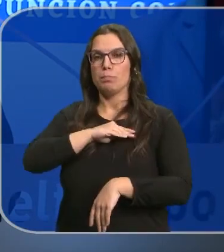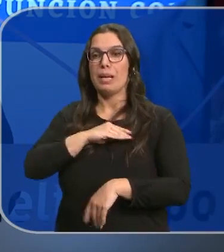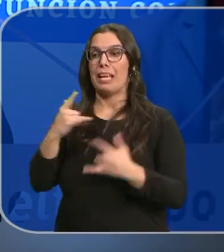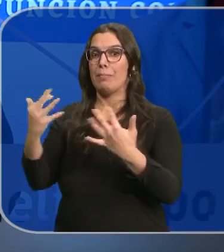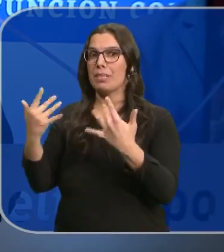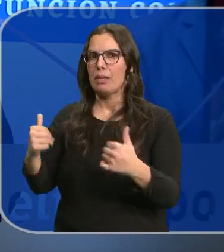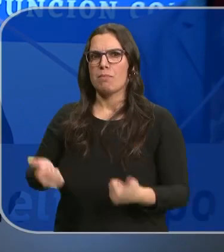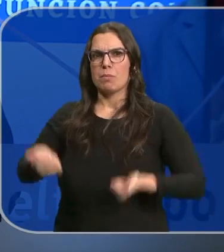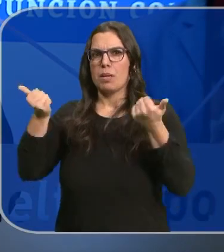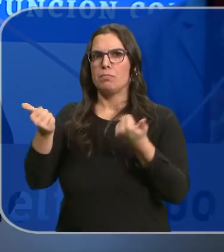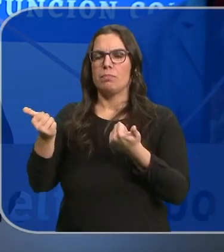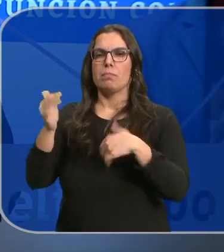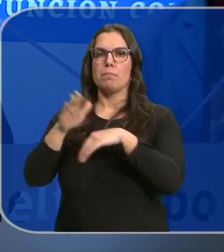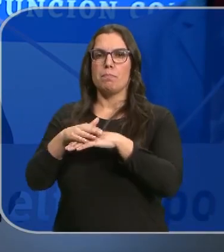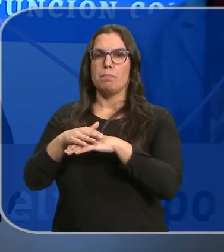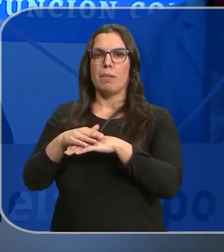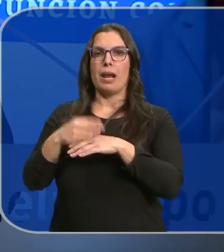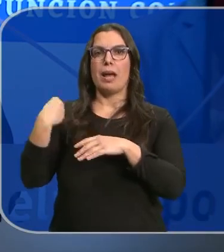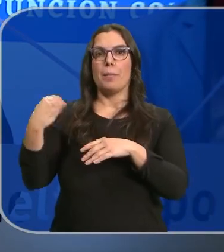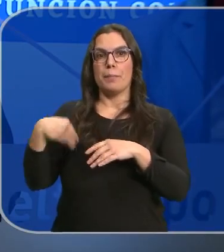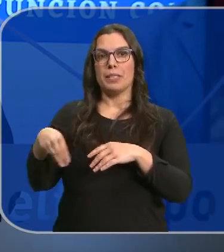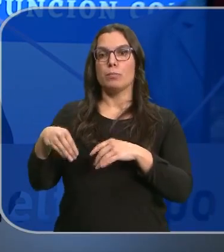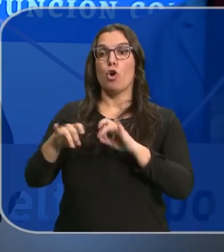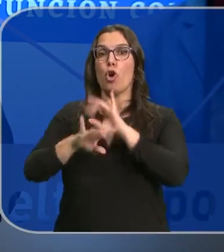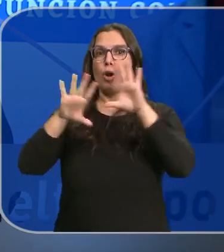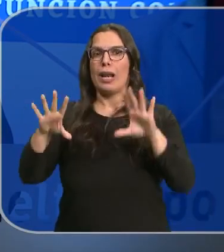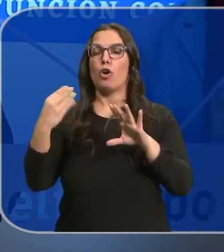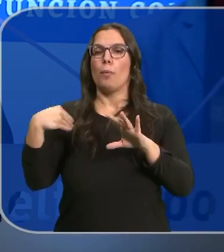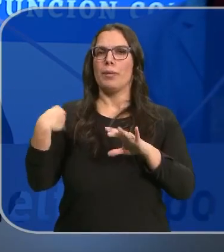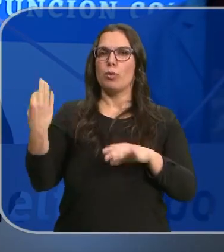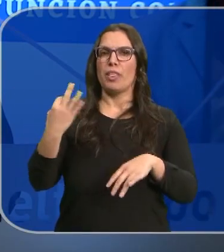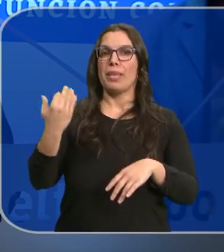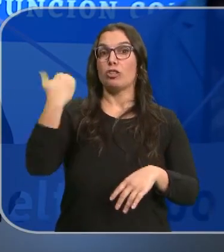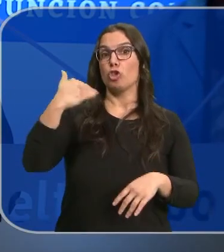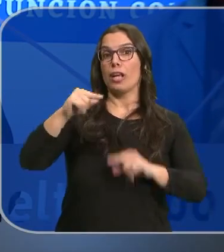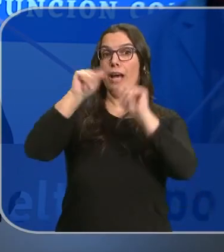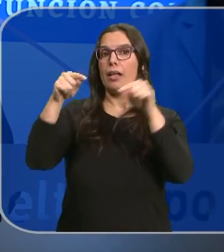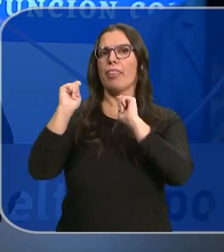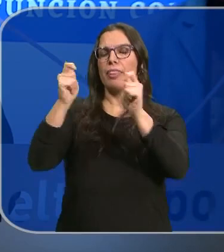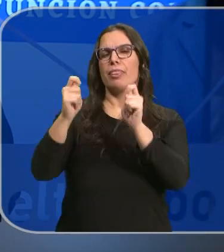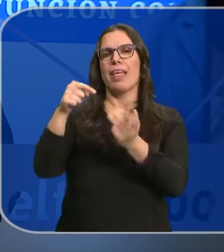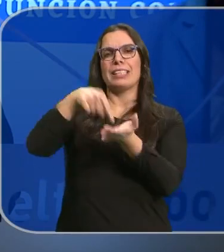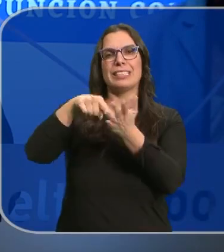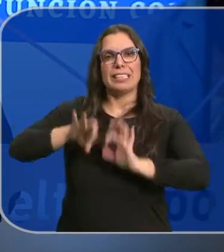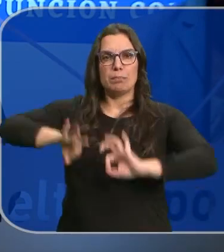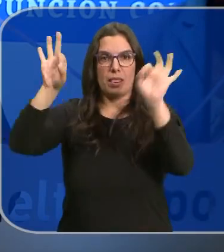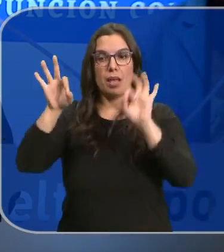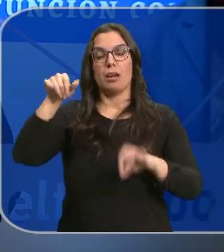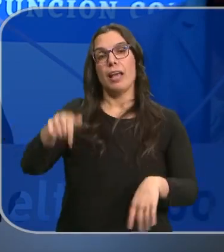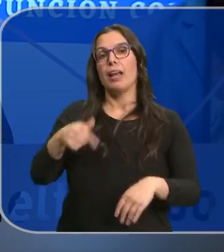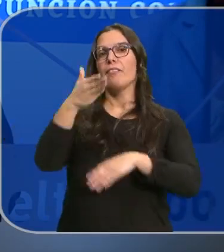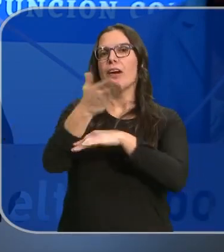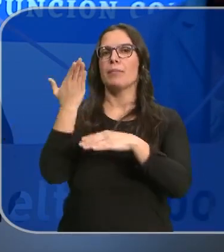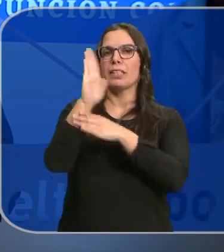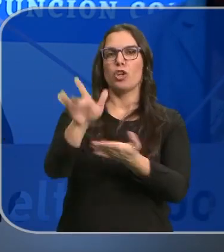celeridad para la llegada de la fiscalidad diferenciada a provincias como Soria. Lo ha hecho en la presentación de la revista Reto Demográfico y